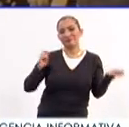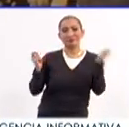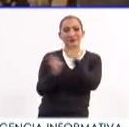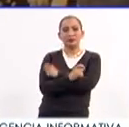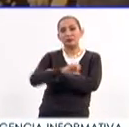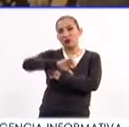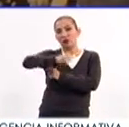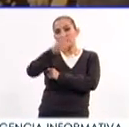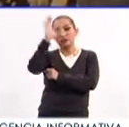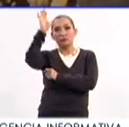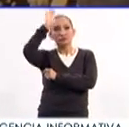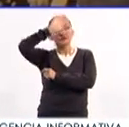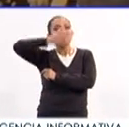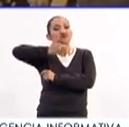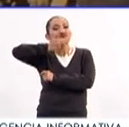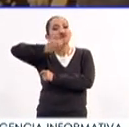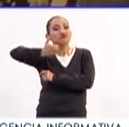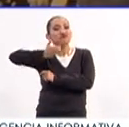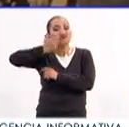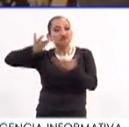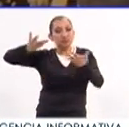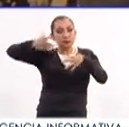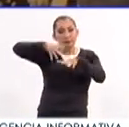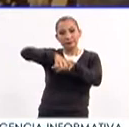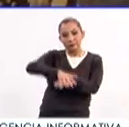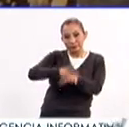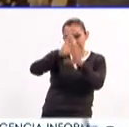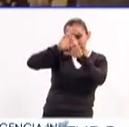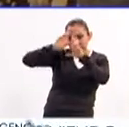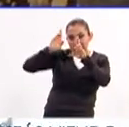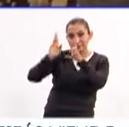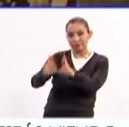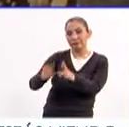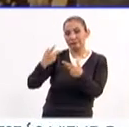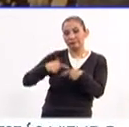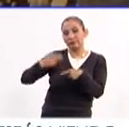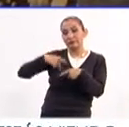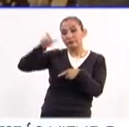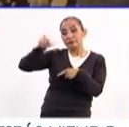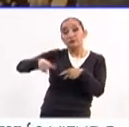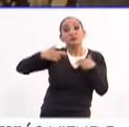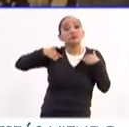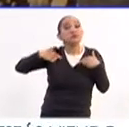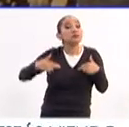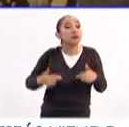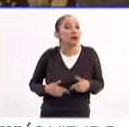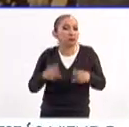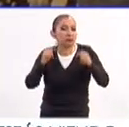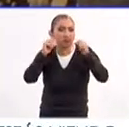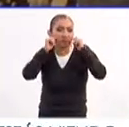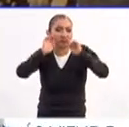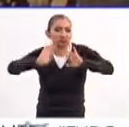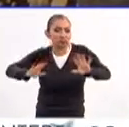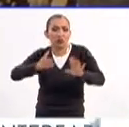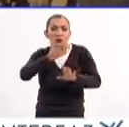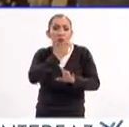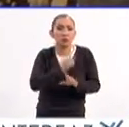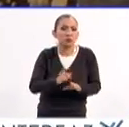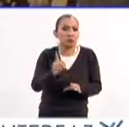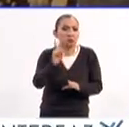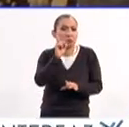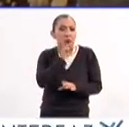una cultura inclusiva de respeto a la persona humana independientemente de su